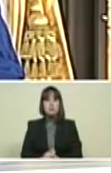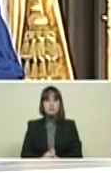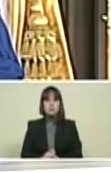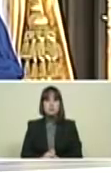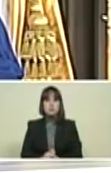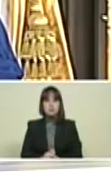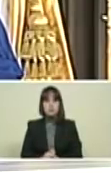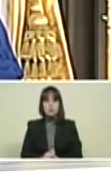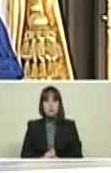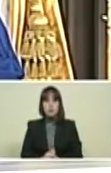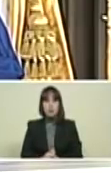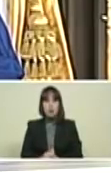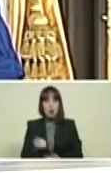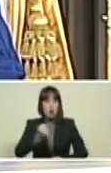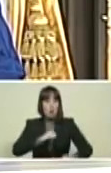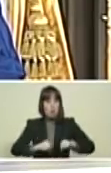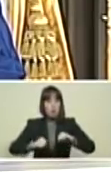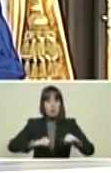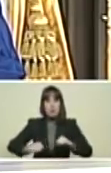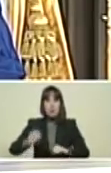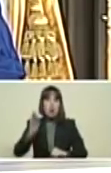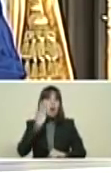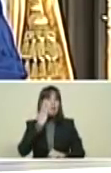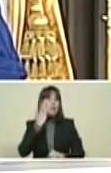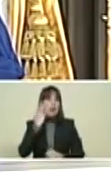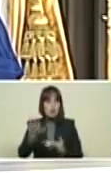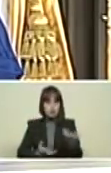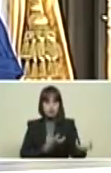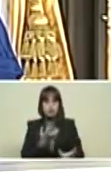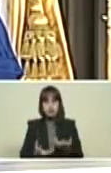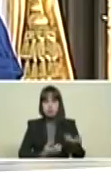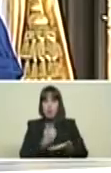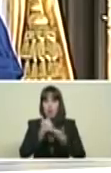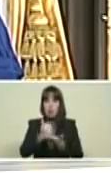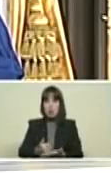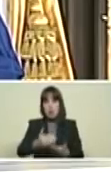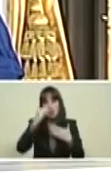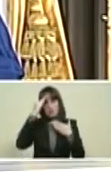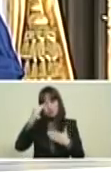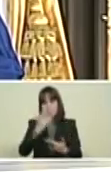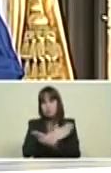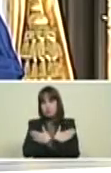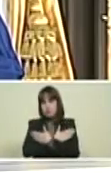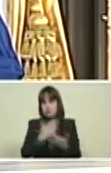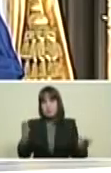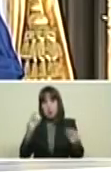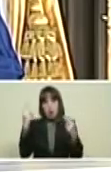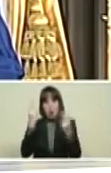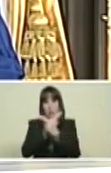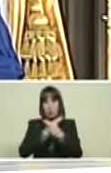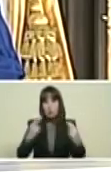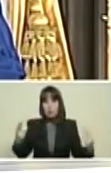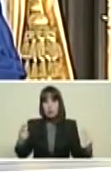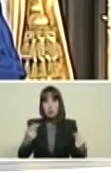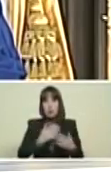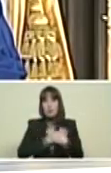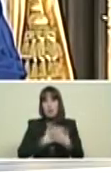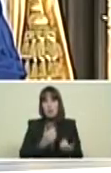Aristóbulo, el movimiento de madres cocineras. Le envío mi compromiso, mi saludo afectuoso, mi